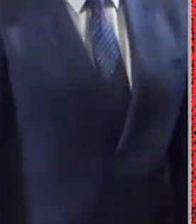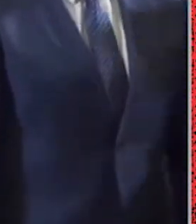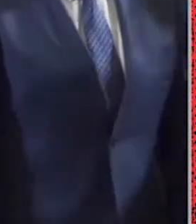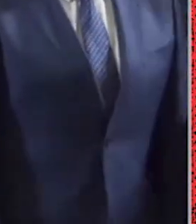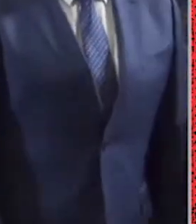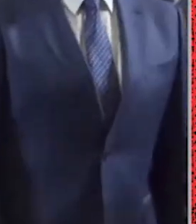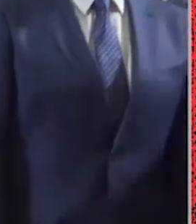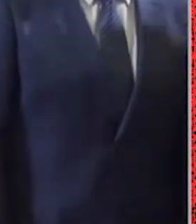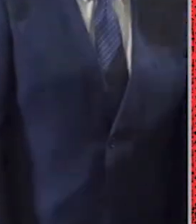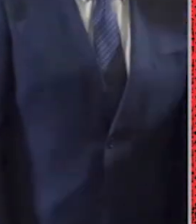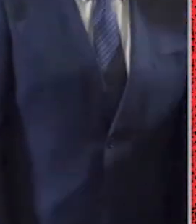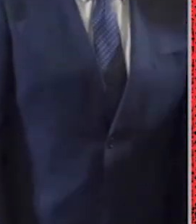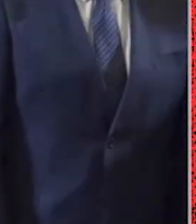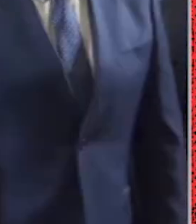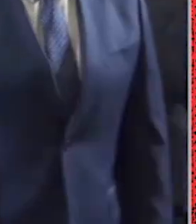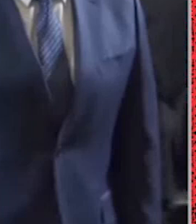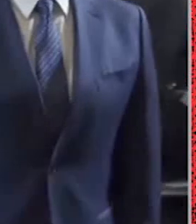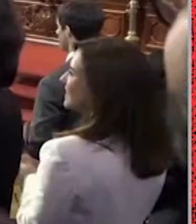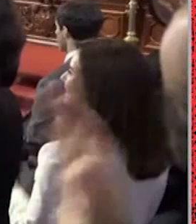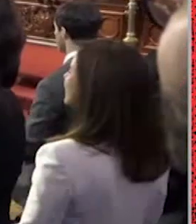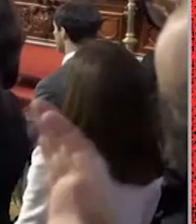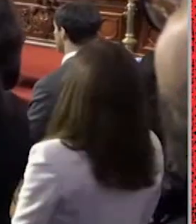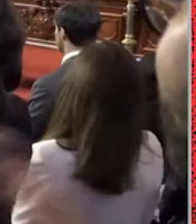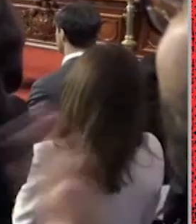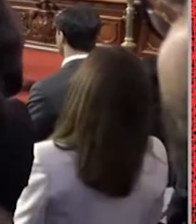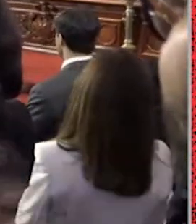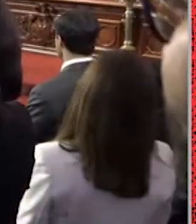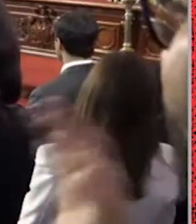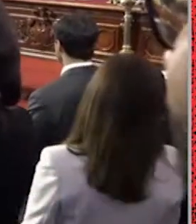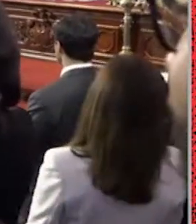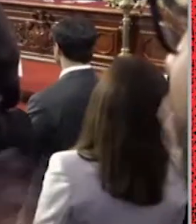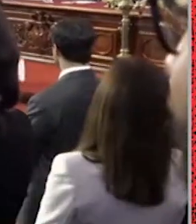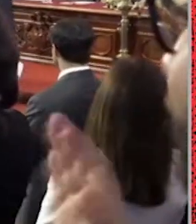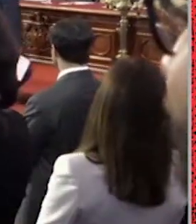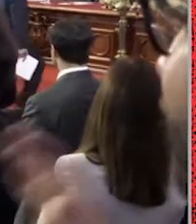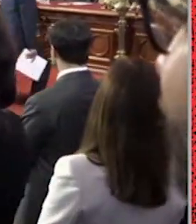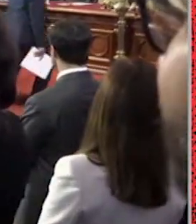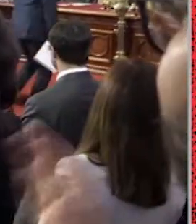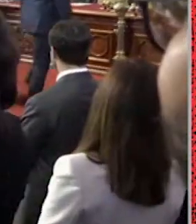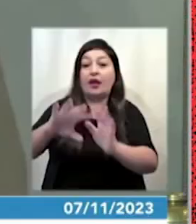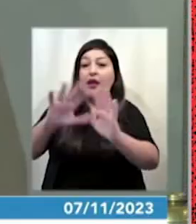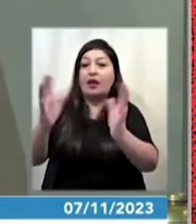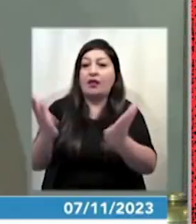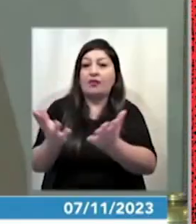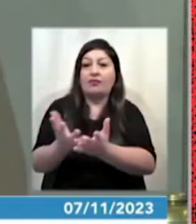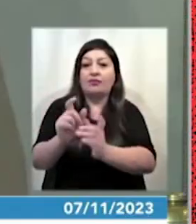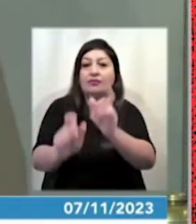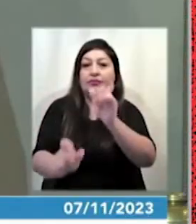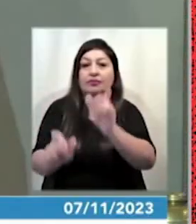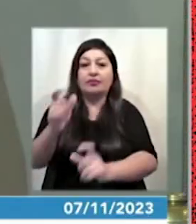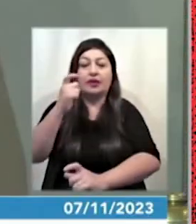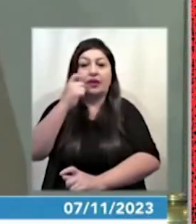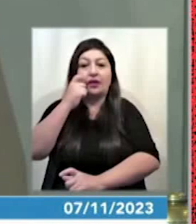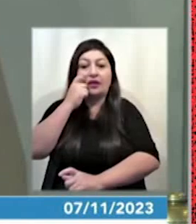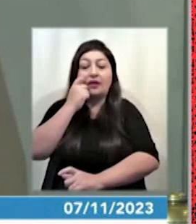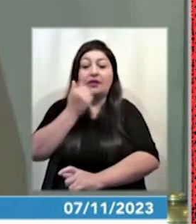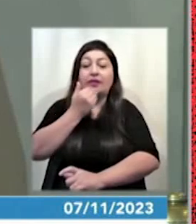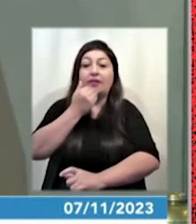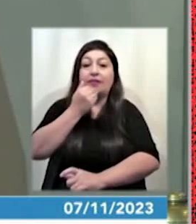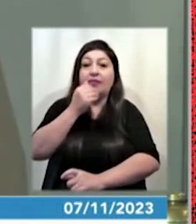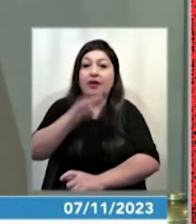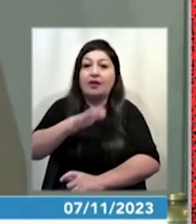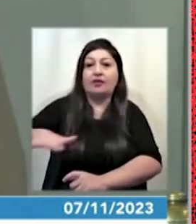entonces, por eso digo que... Ahora, ¿por eso, qué ocurrió? Un discurso de manipulación. El presidente, yo creo que... Y de